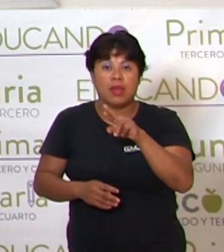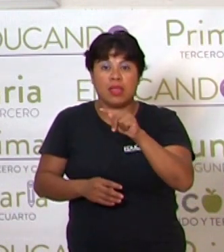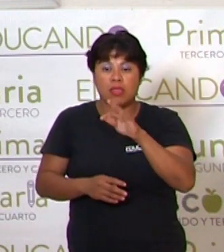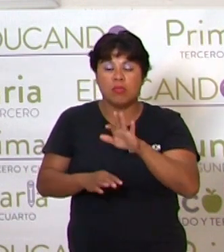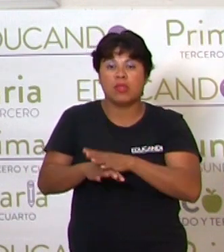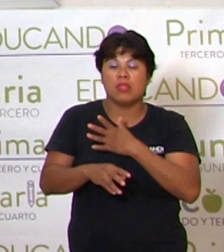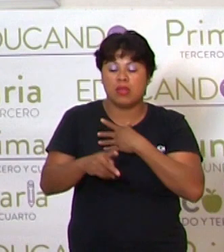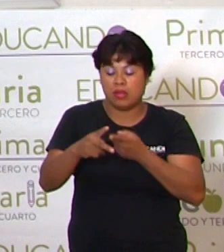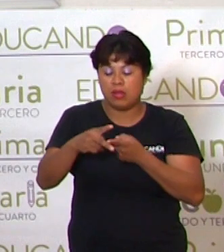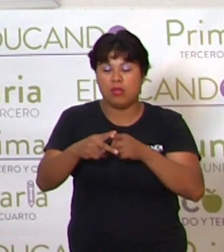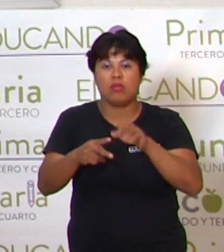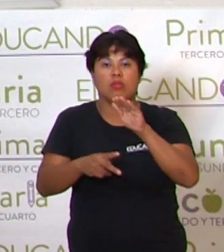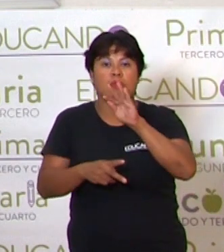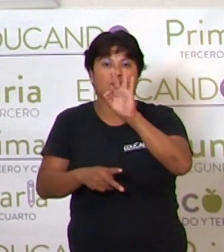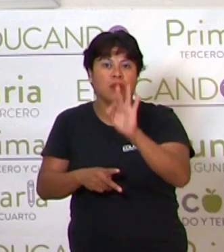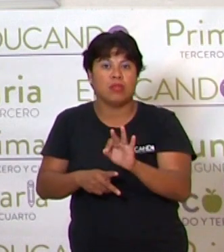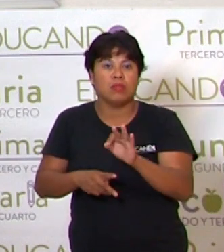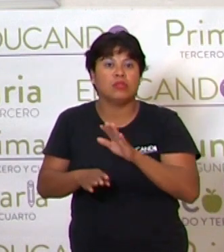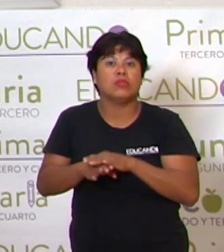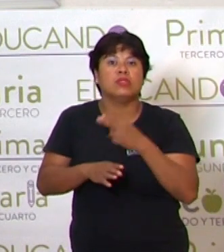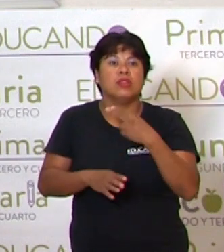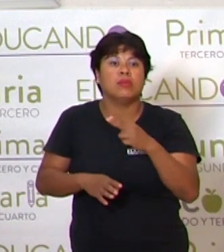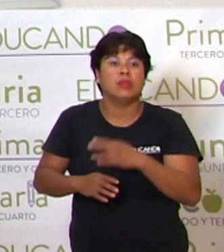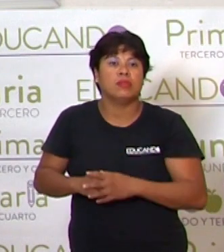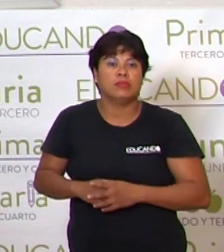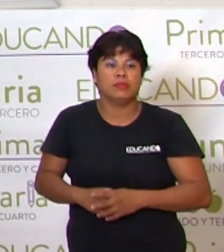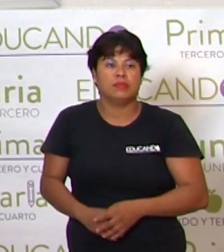de 90 grados. ¿Cómo se llaman esos?